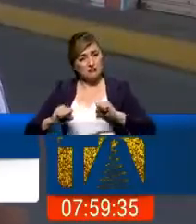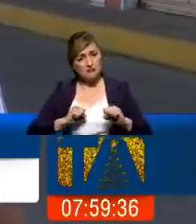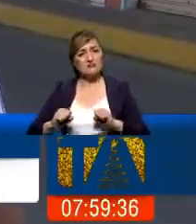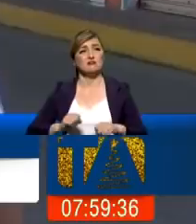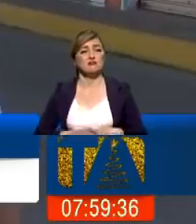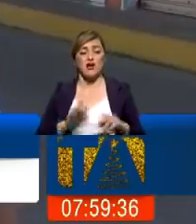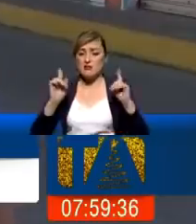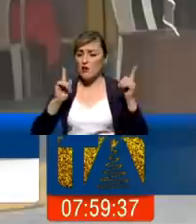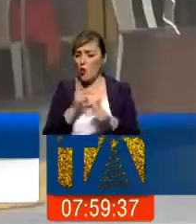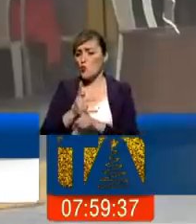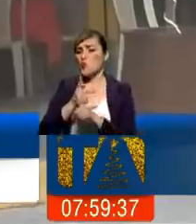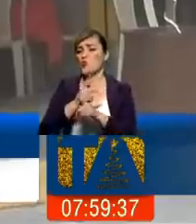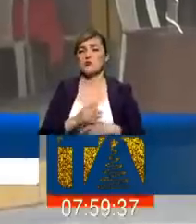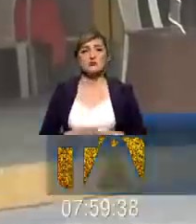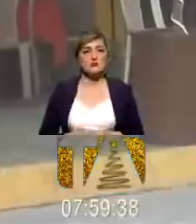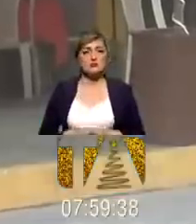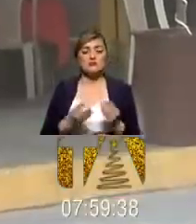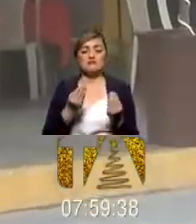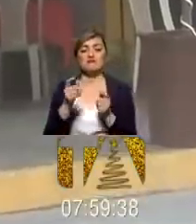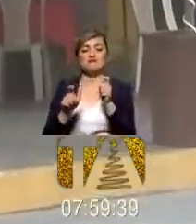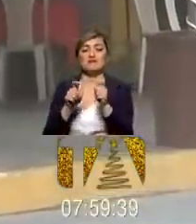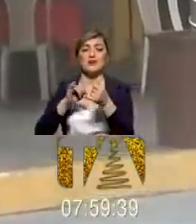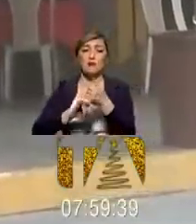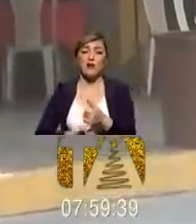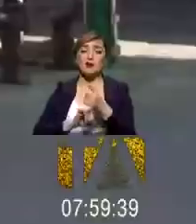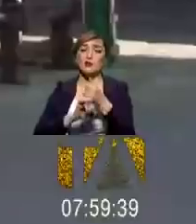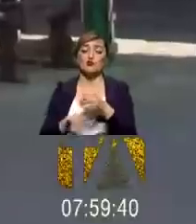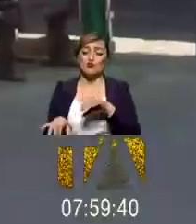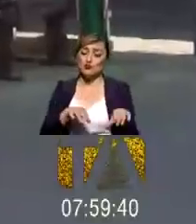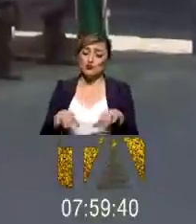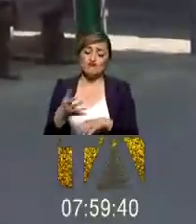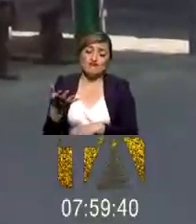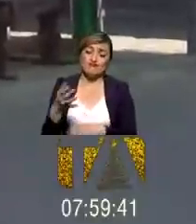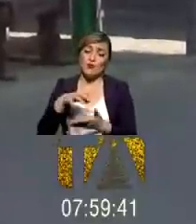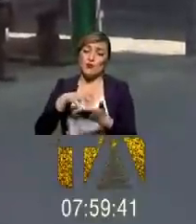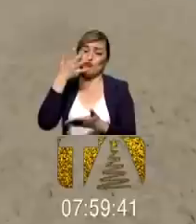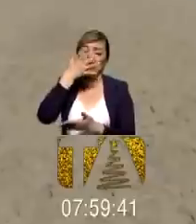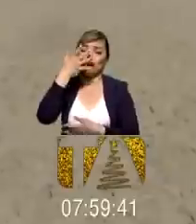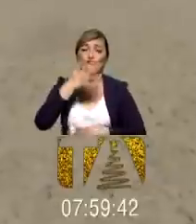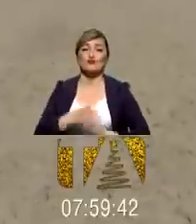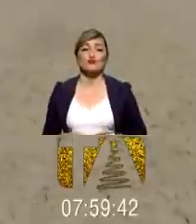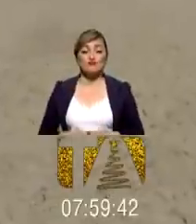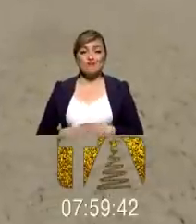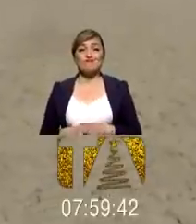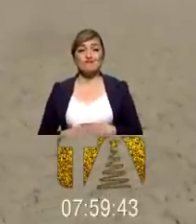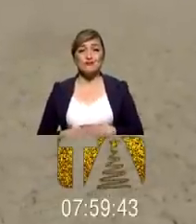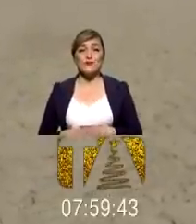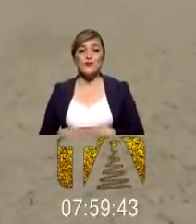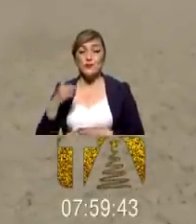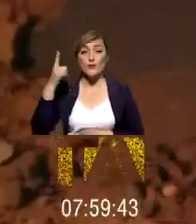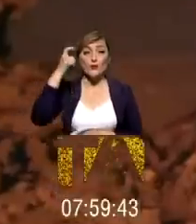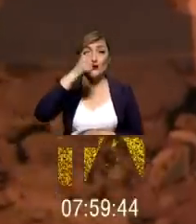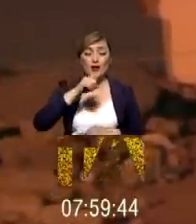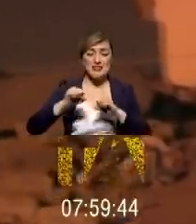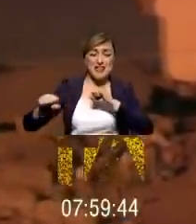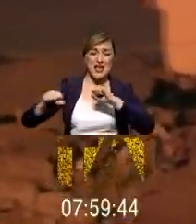haciendo. Hasta acá me se ha cuidado mucho. Son cientos de personas que dependen de esta actividad en la provincia verde y que han visto tiempos malos desde